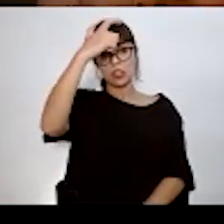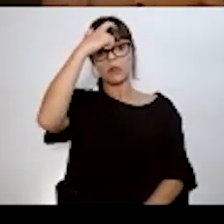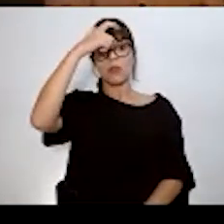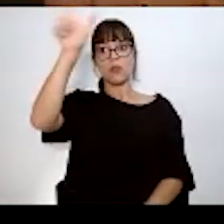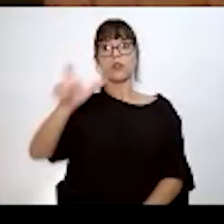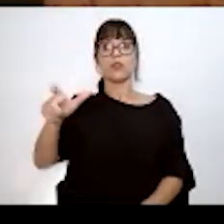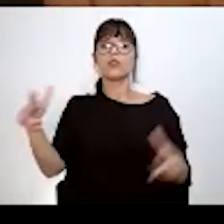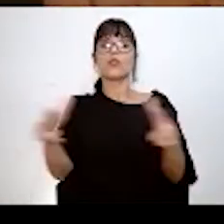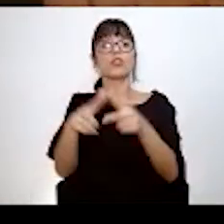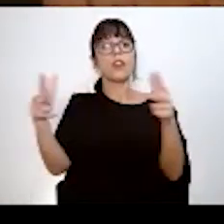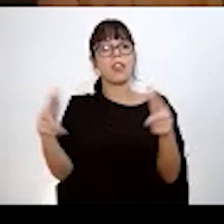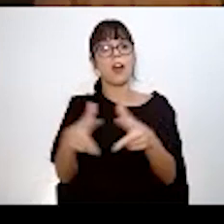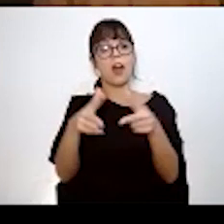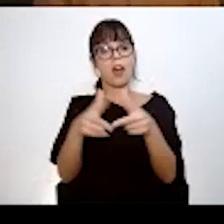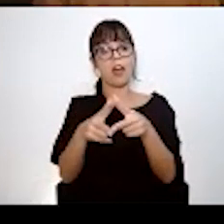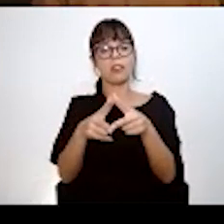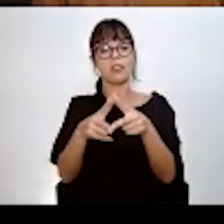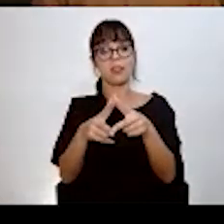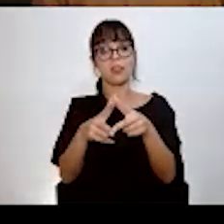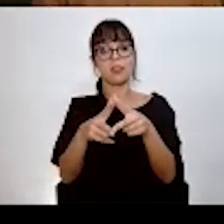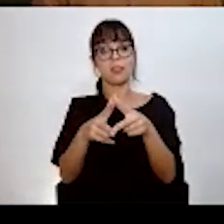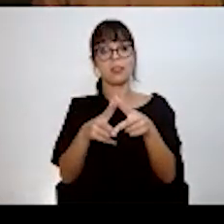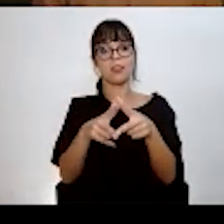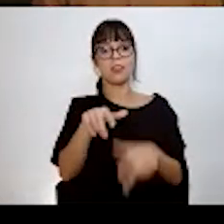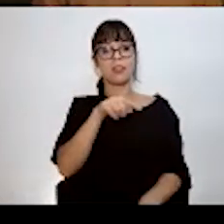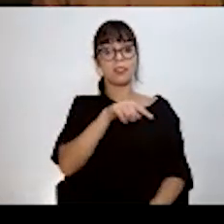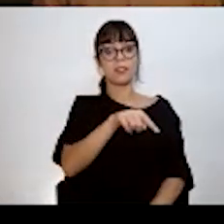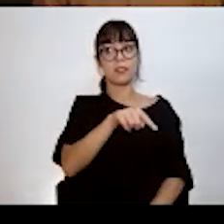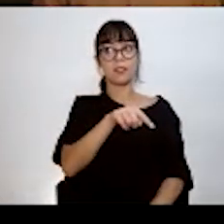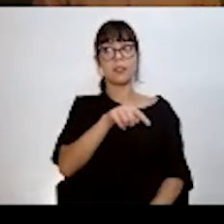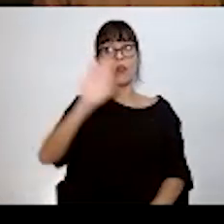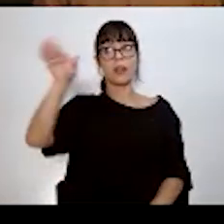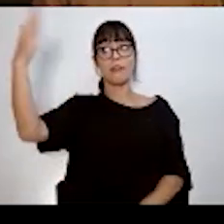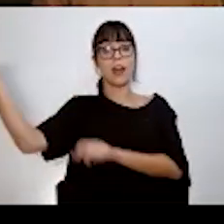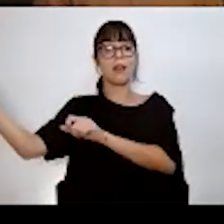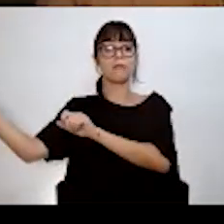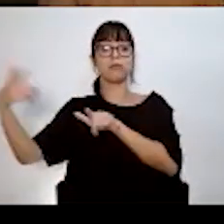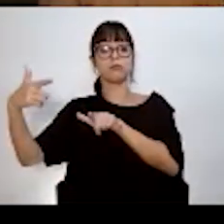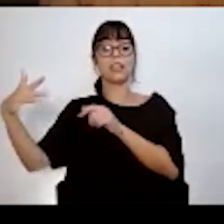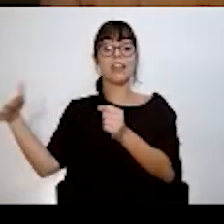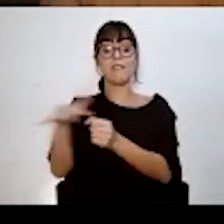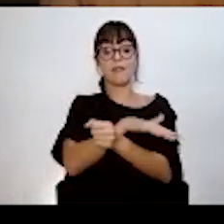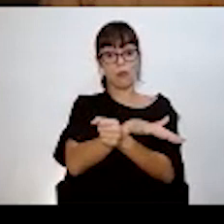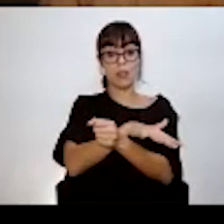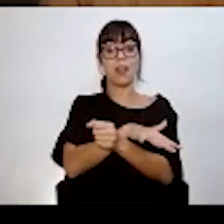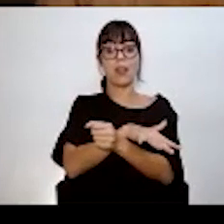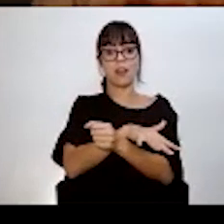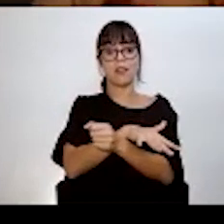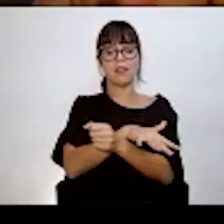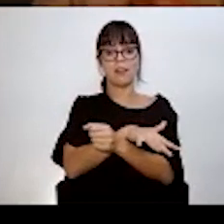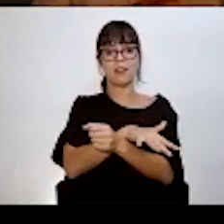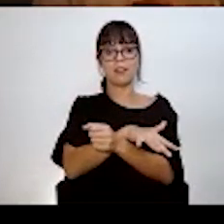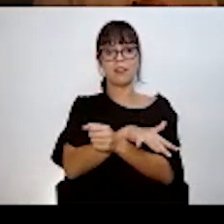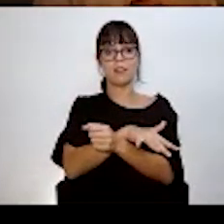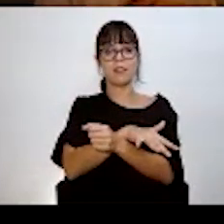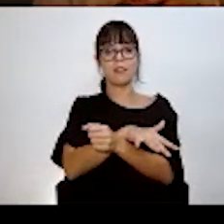intervienen fenómenos locales, pero también fenómenos venidos desde el exterior, mucho más ricos. Los antiguos canarios